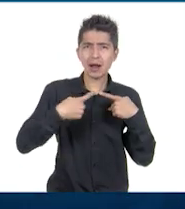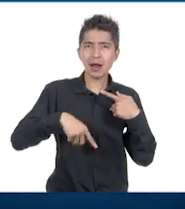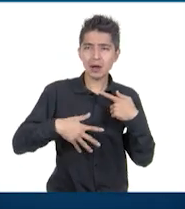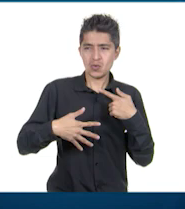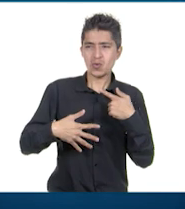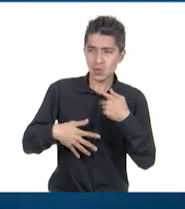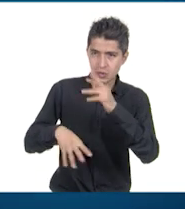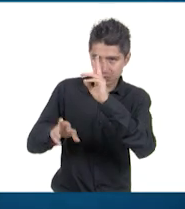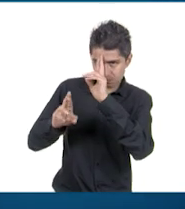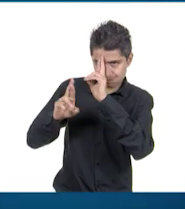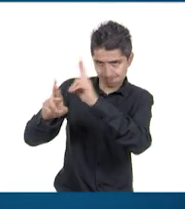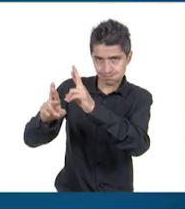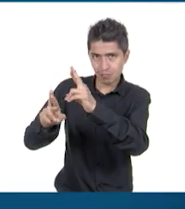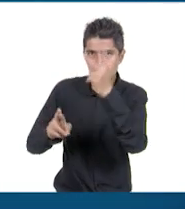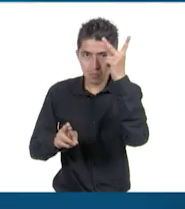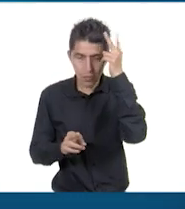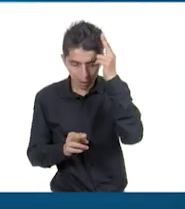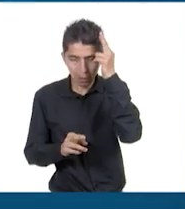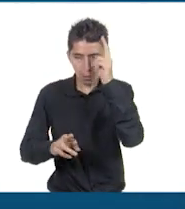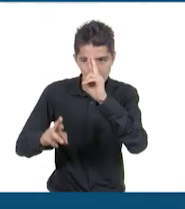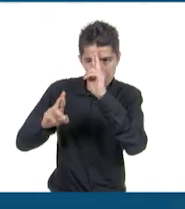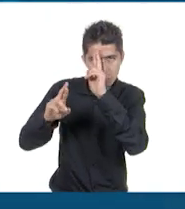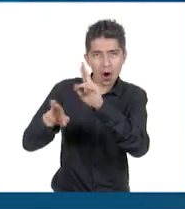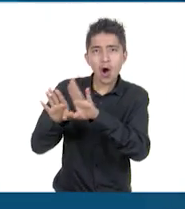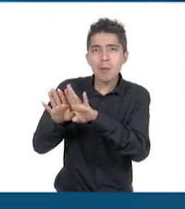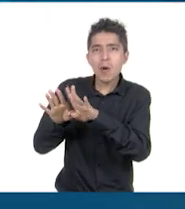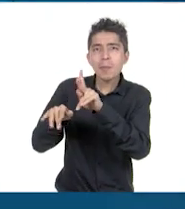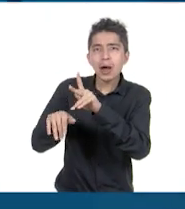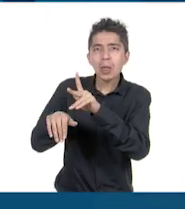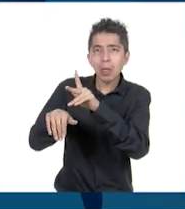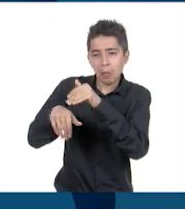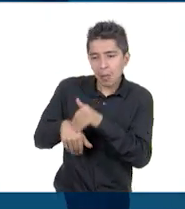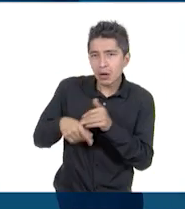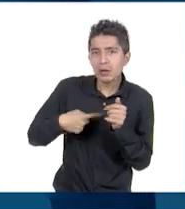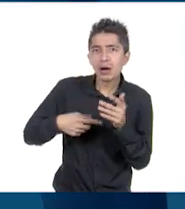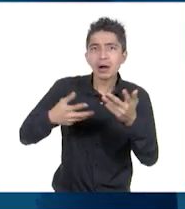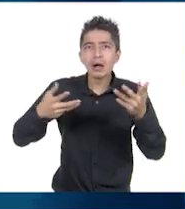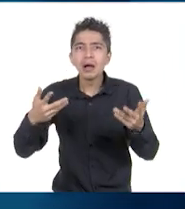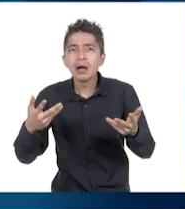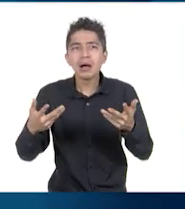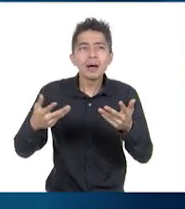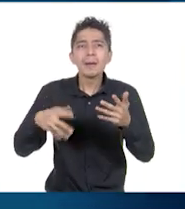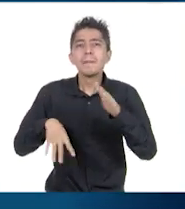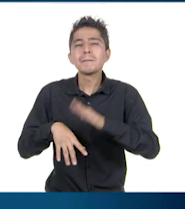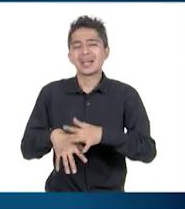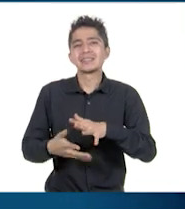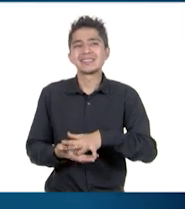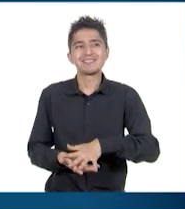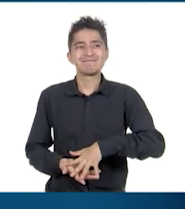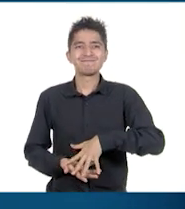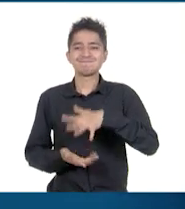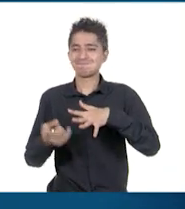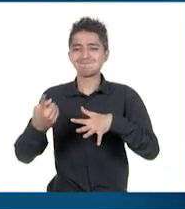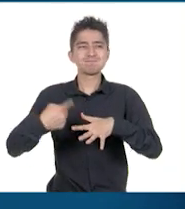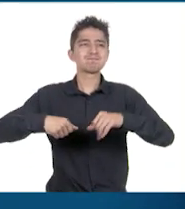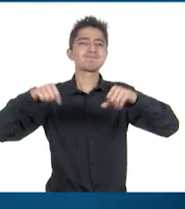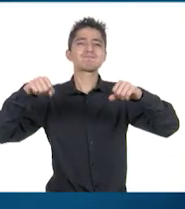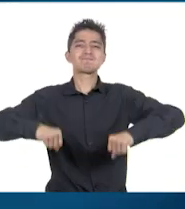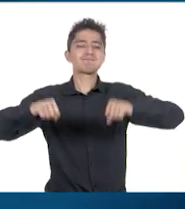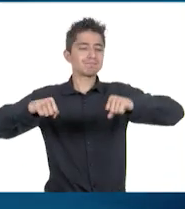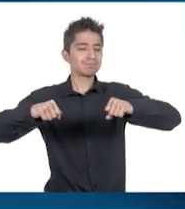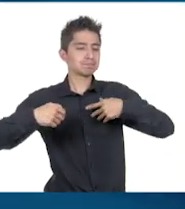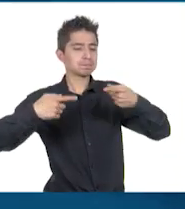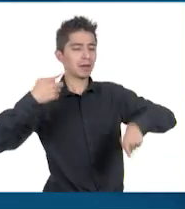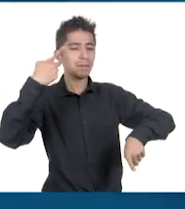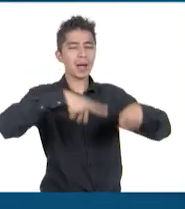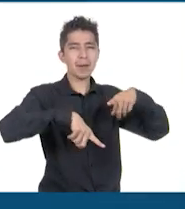respetaban la autoridad de Díaz y en esta etapa puede ser considerada como la de mayor esplendor. Y fue también la que el régimen